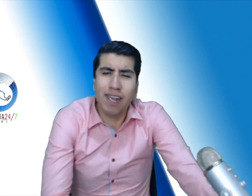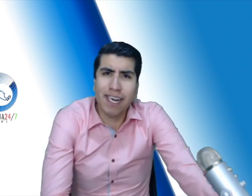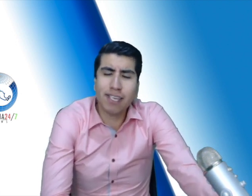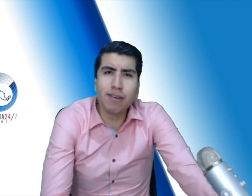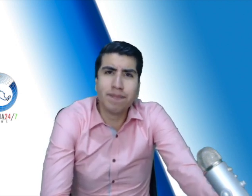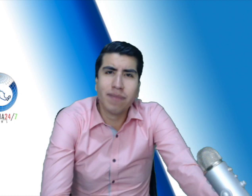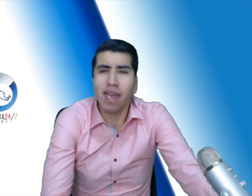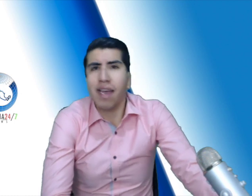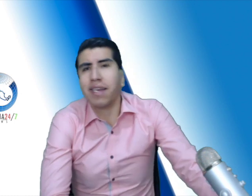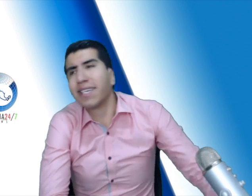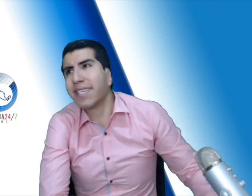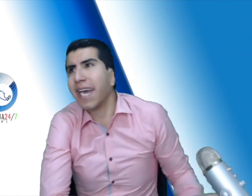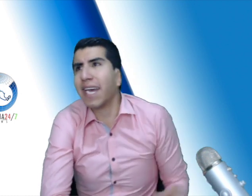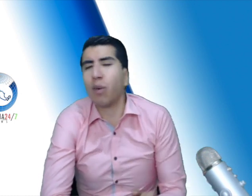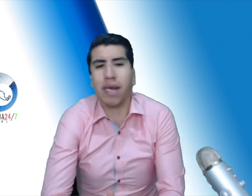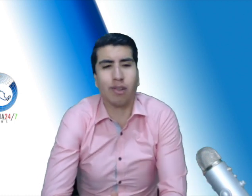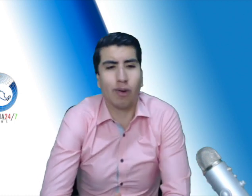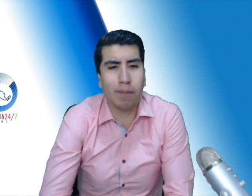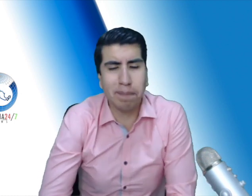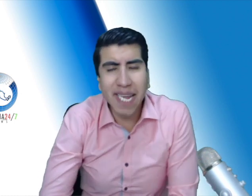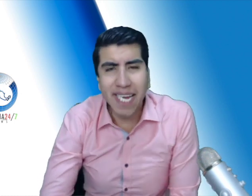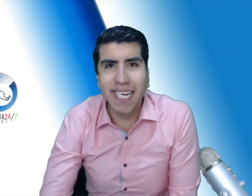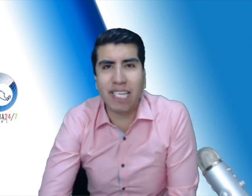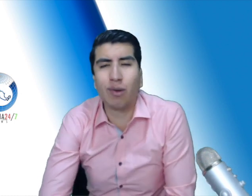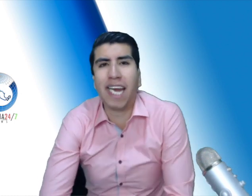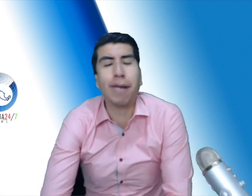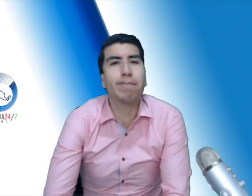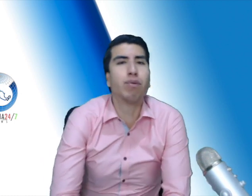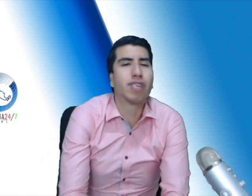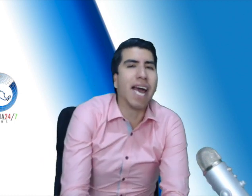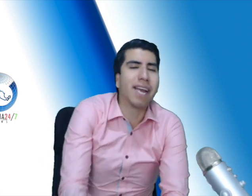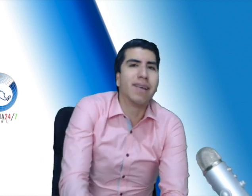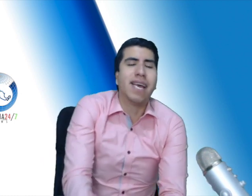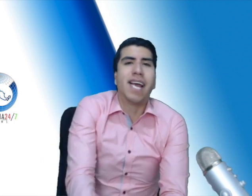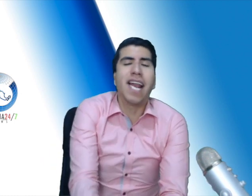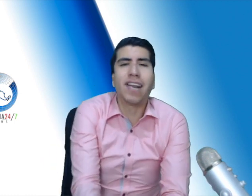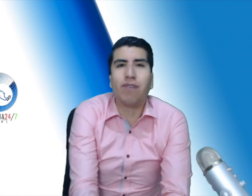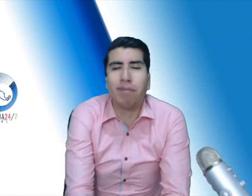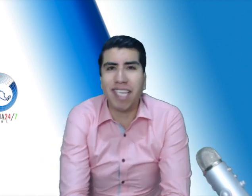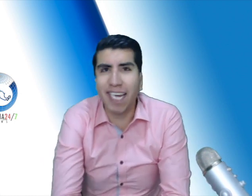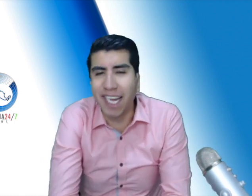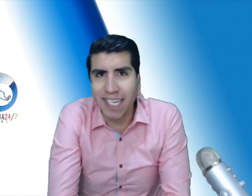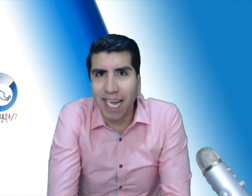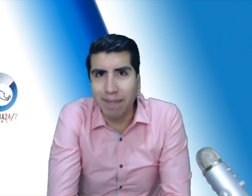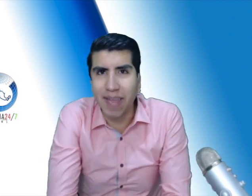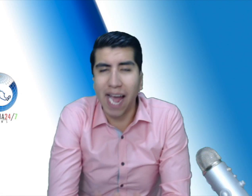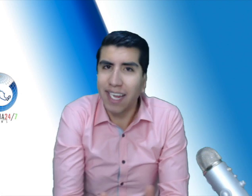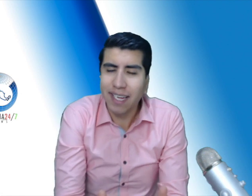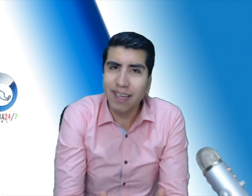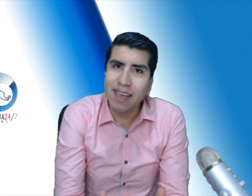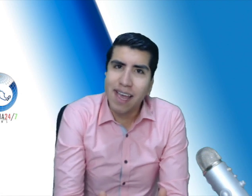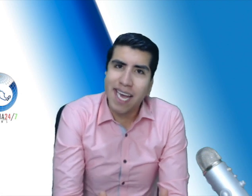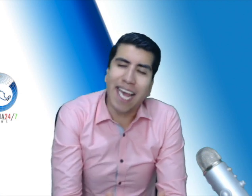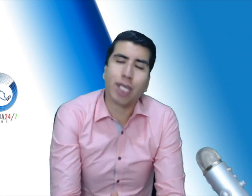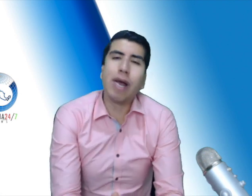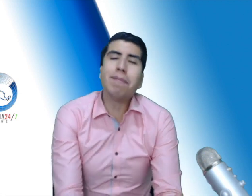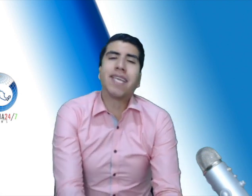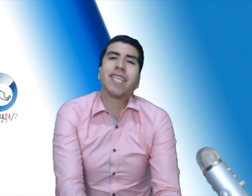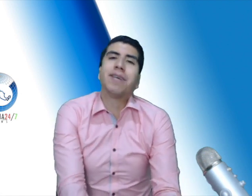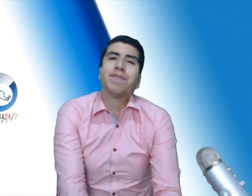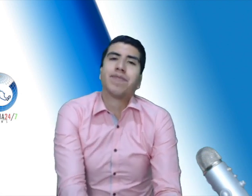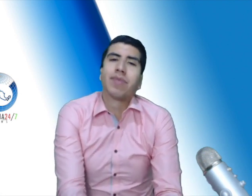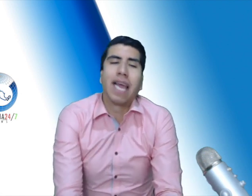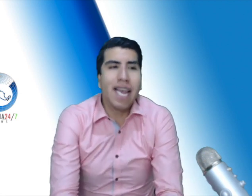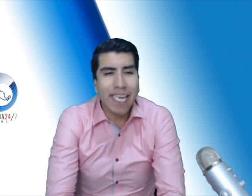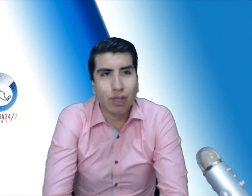tiene toda la razón. Y es que cuando Peña Nieto quería impulsar la reforma energética, ahí